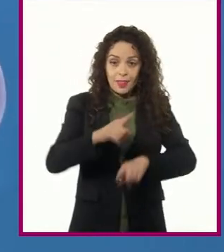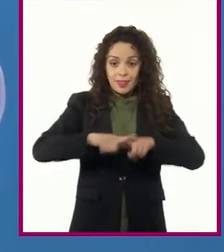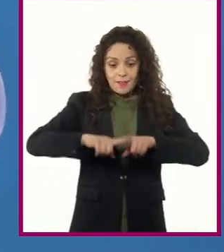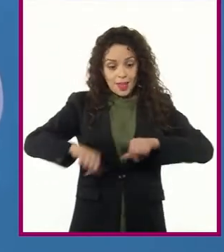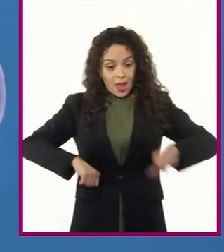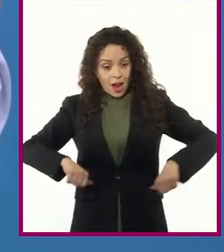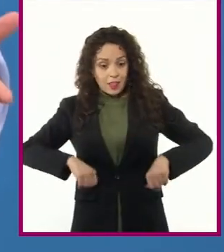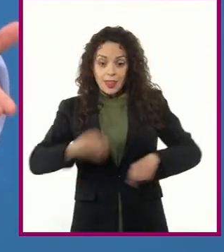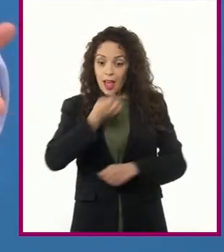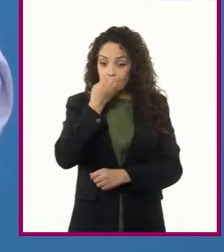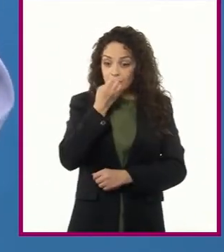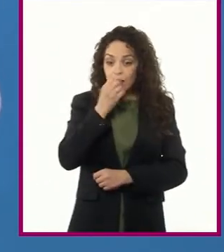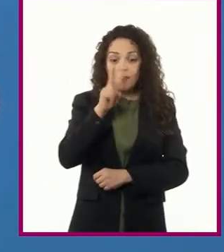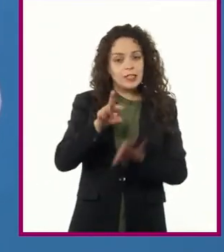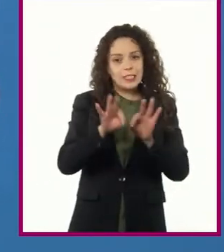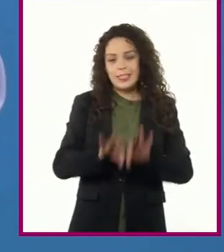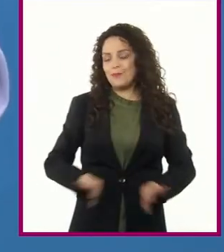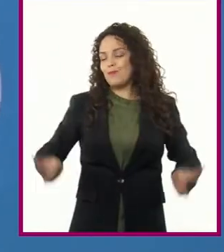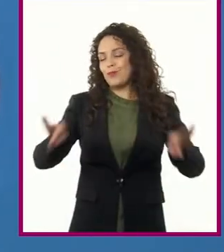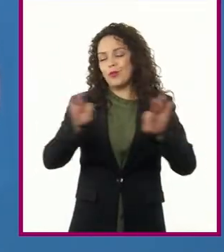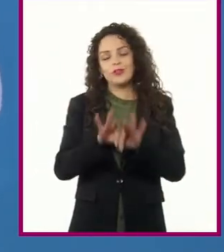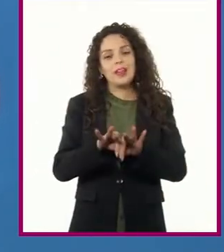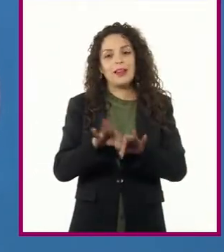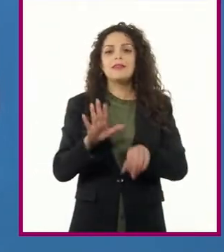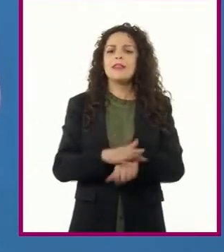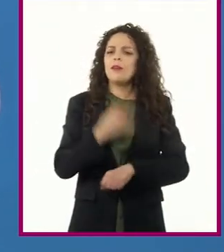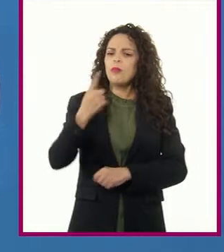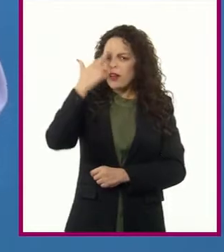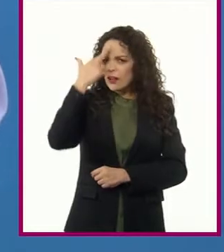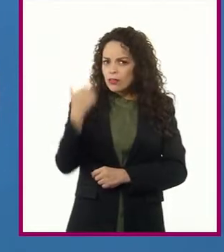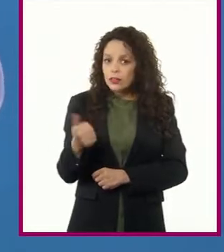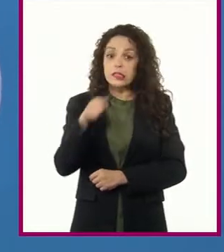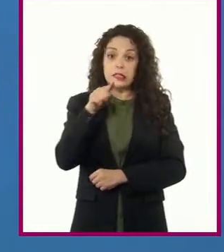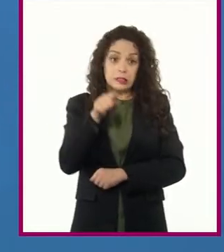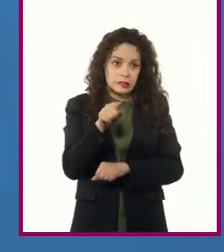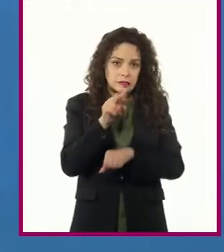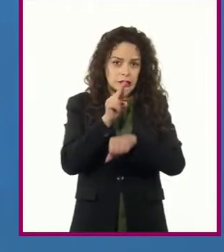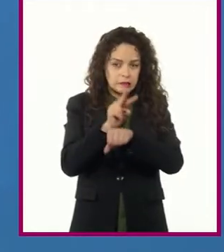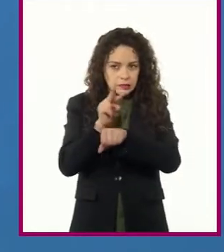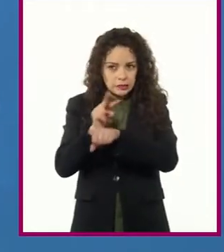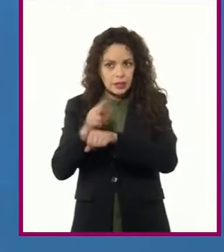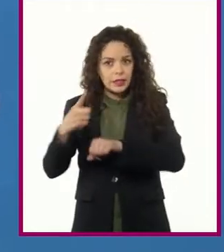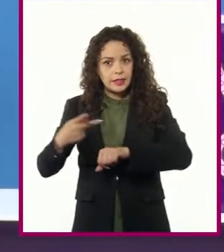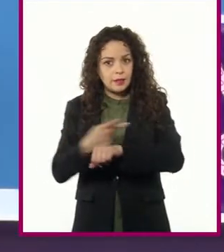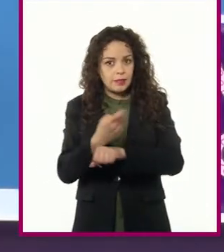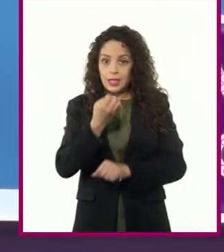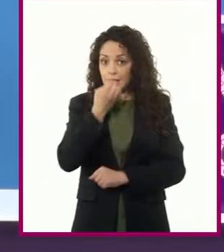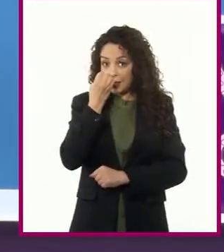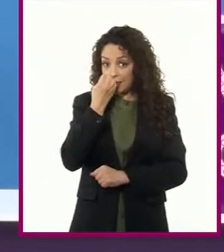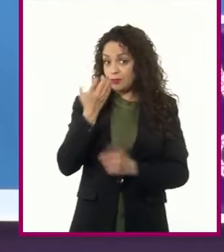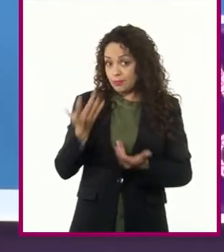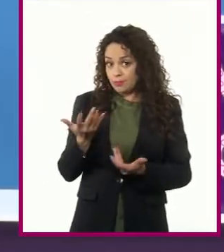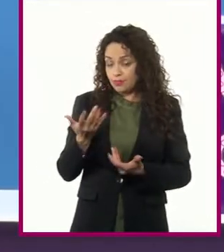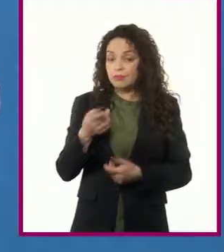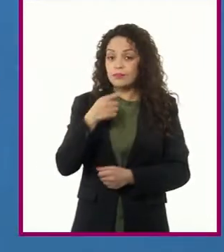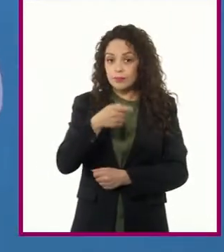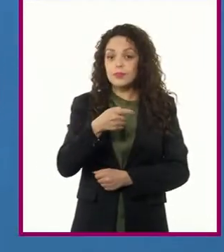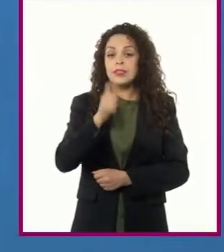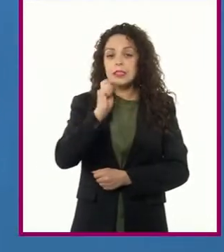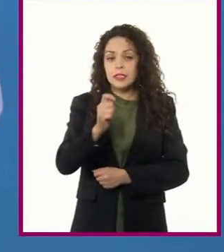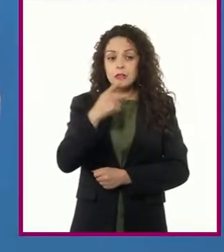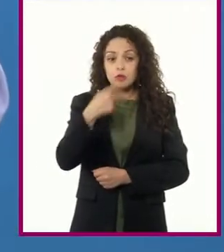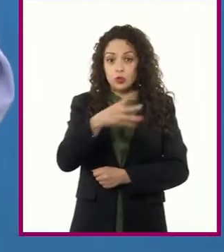actividades escolares es muy importante, porque así están al pendiente de lo que sucede en la escuela. Se involucran en el